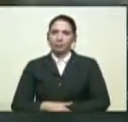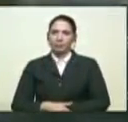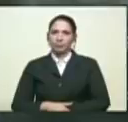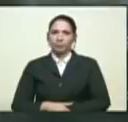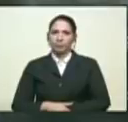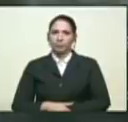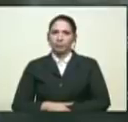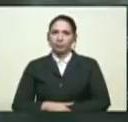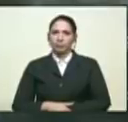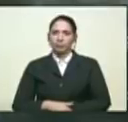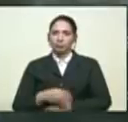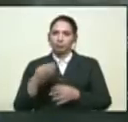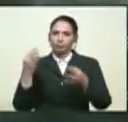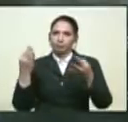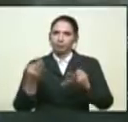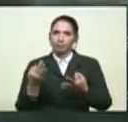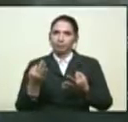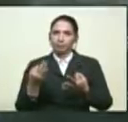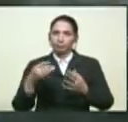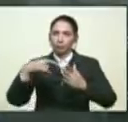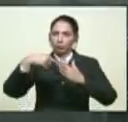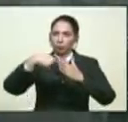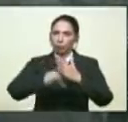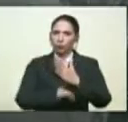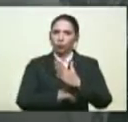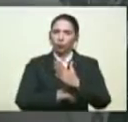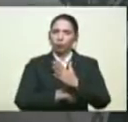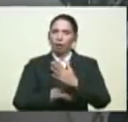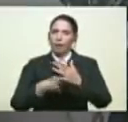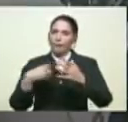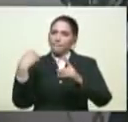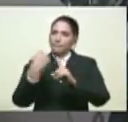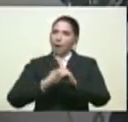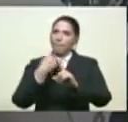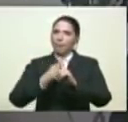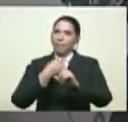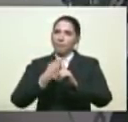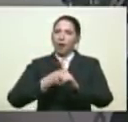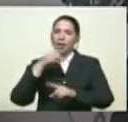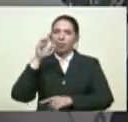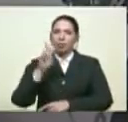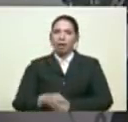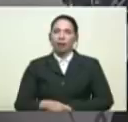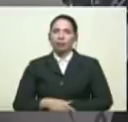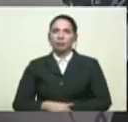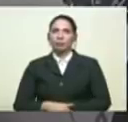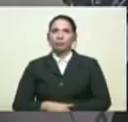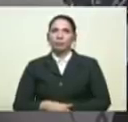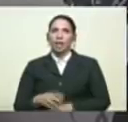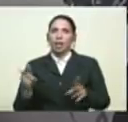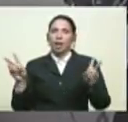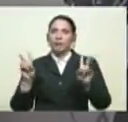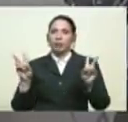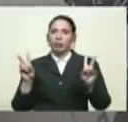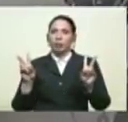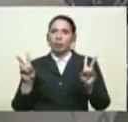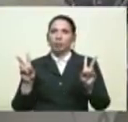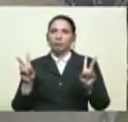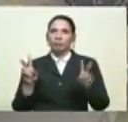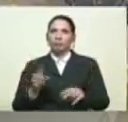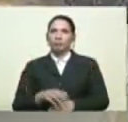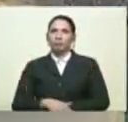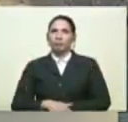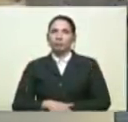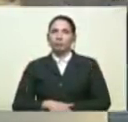la convicción profunda y el combate diario por la victoria. Eso es